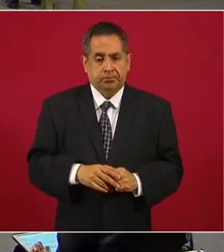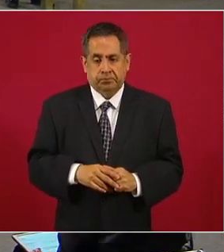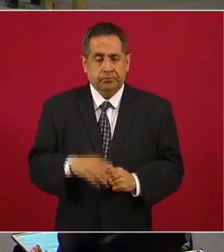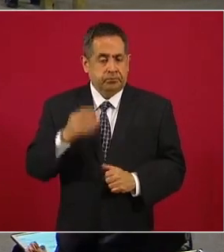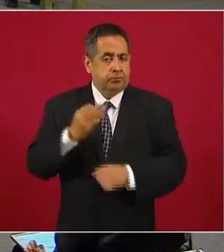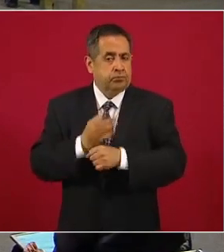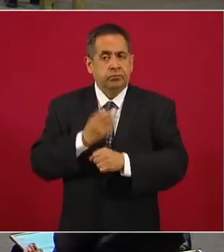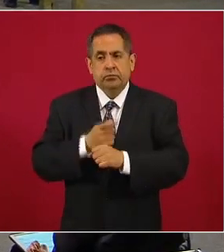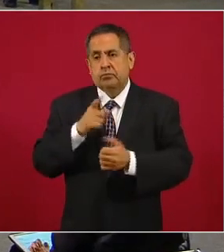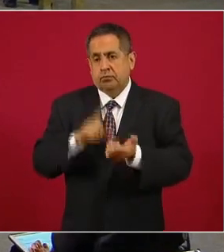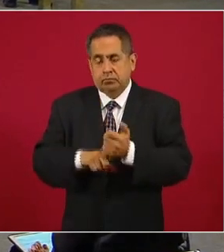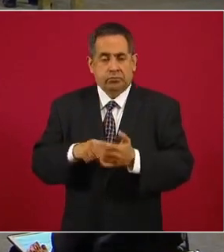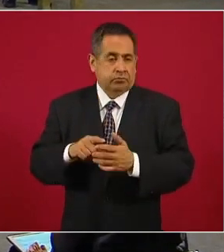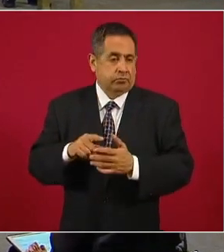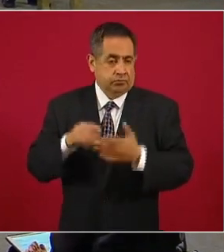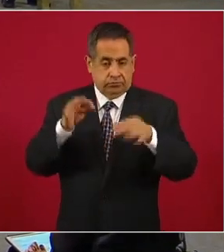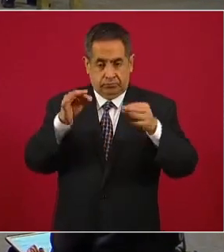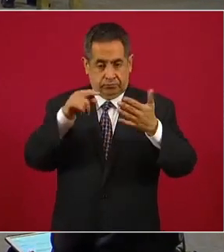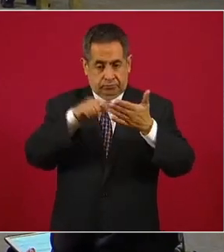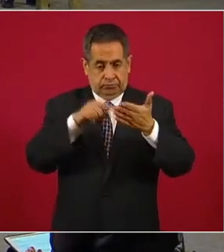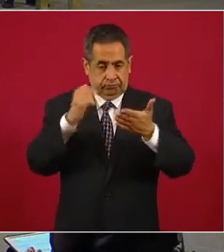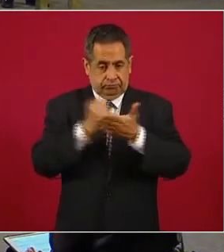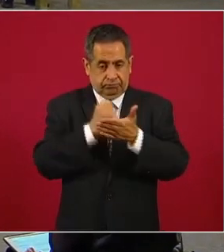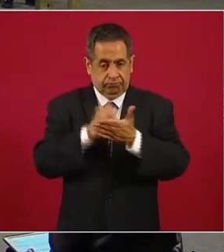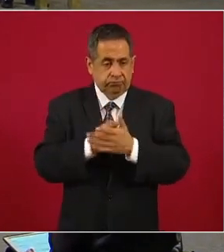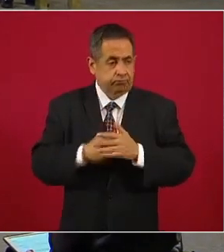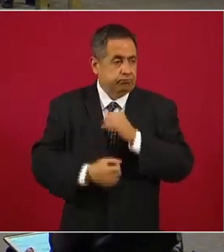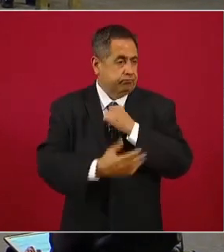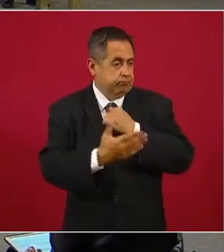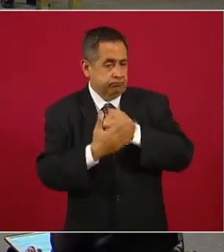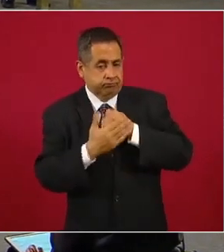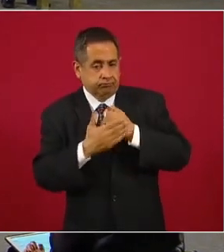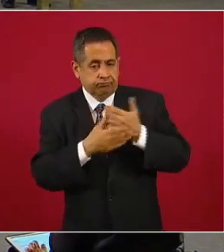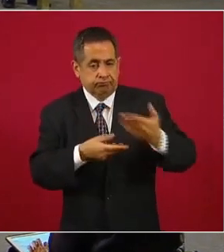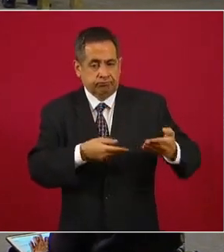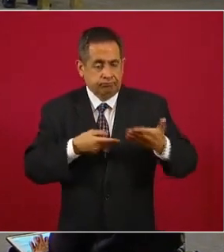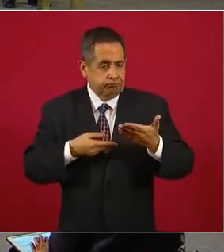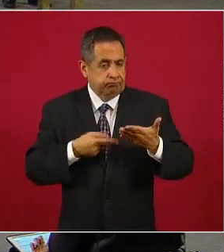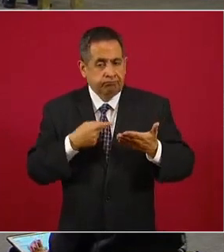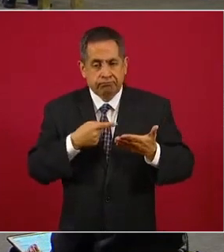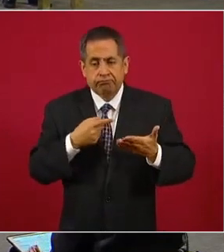a entregar este documento, me informa el